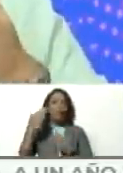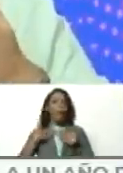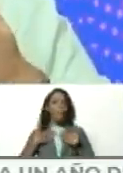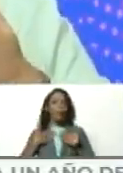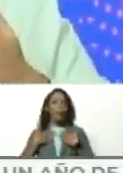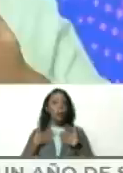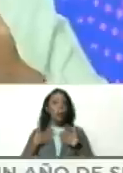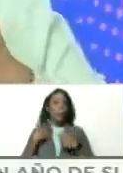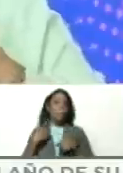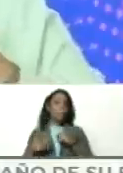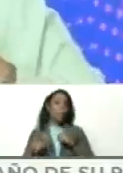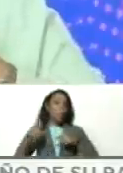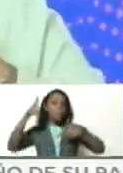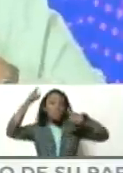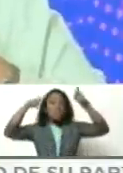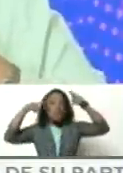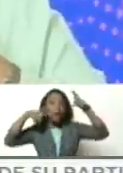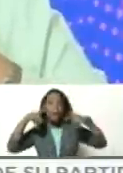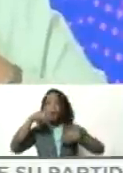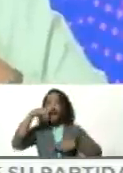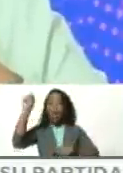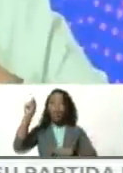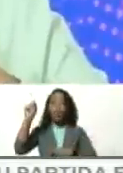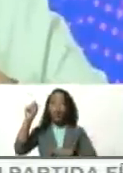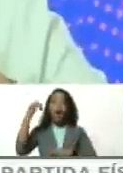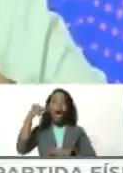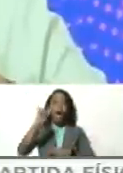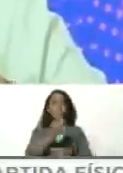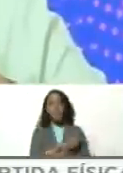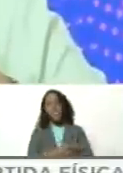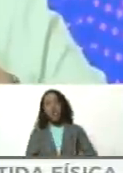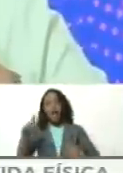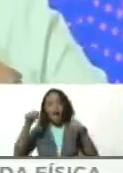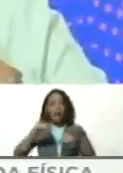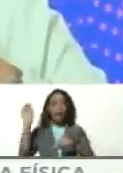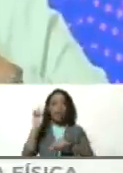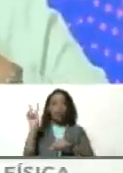Y como Chávez y como Maduro, hay millones